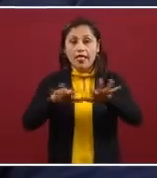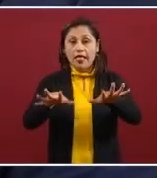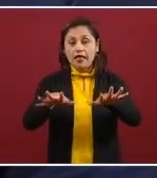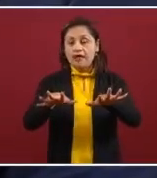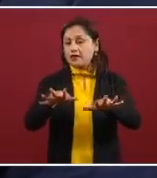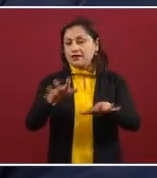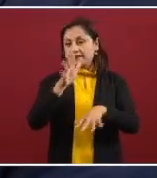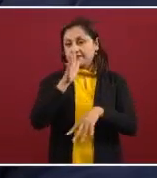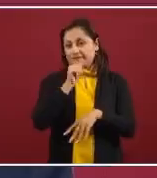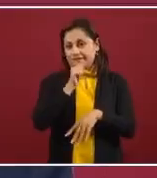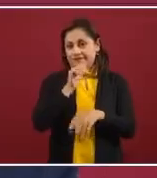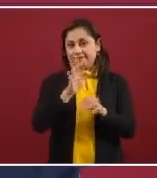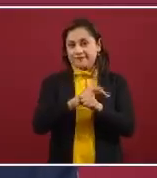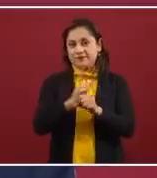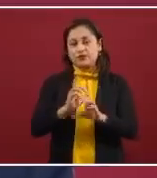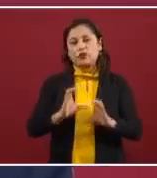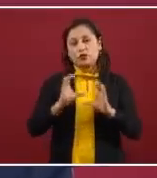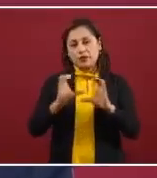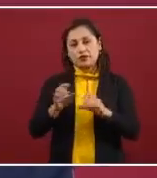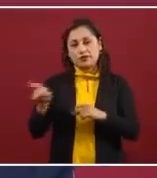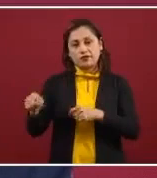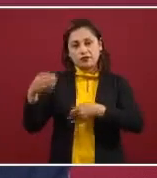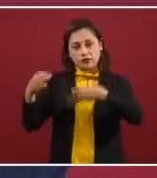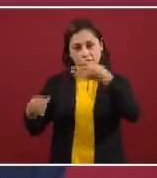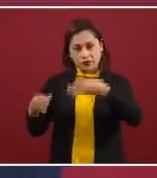porque hay juicios, hay amparos.